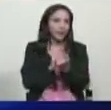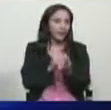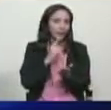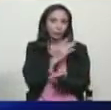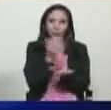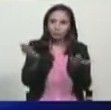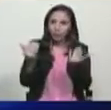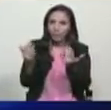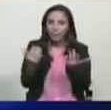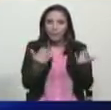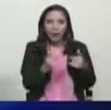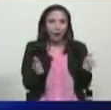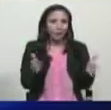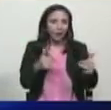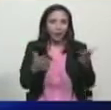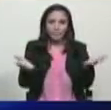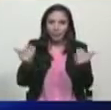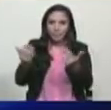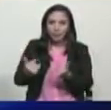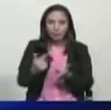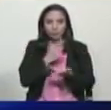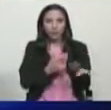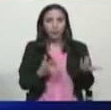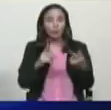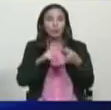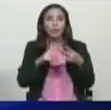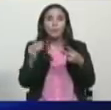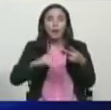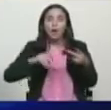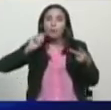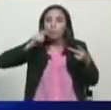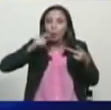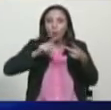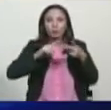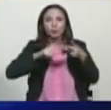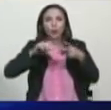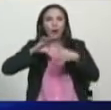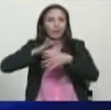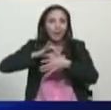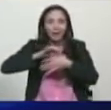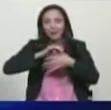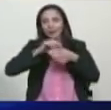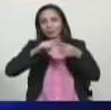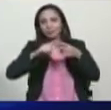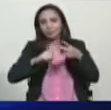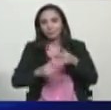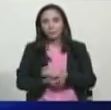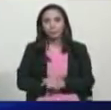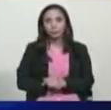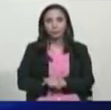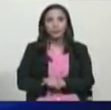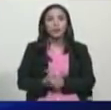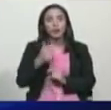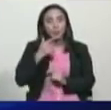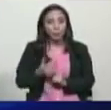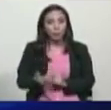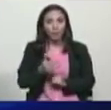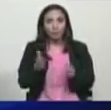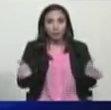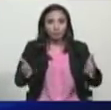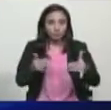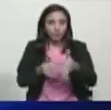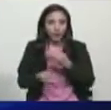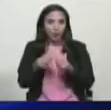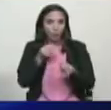producto. Seguir fortaleciendo el plan de proteínas, compañera vicepresidenta. Además del CLAT, que ya conocemos, el plan de